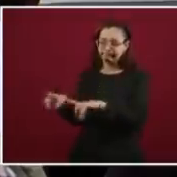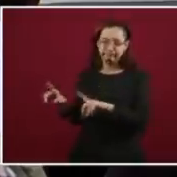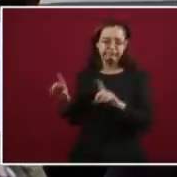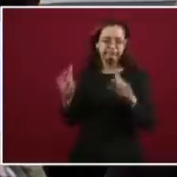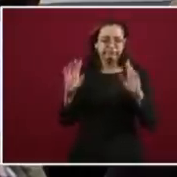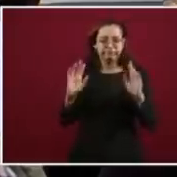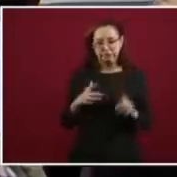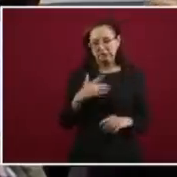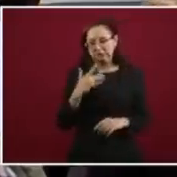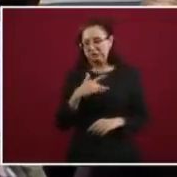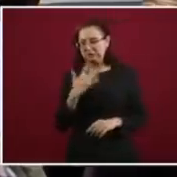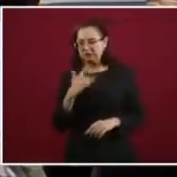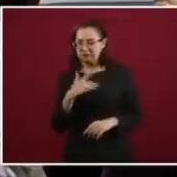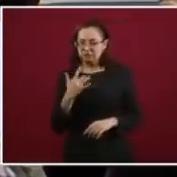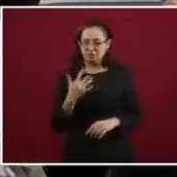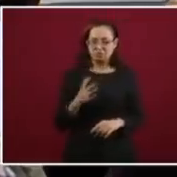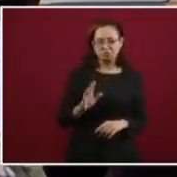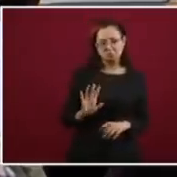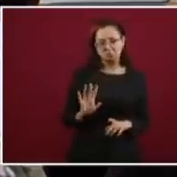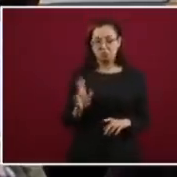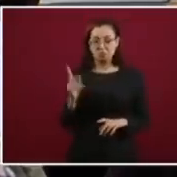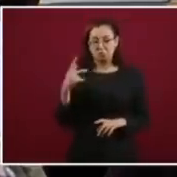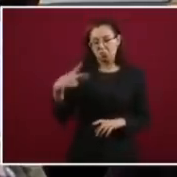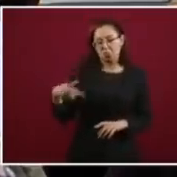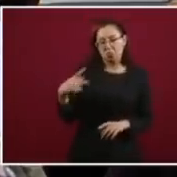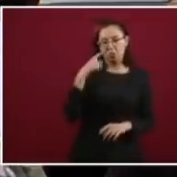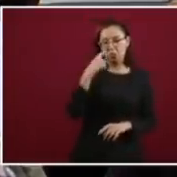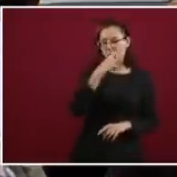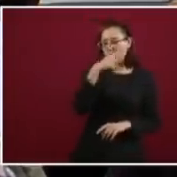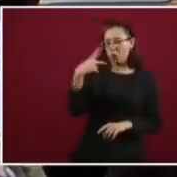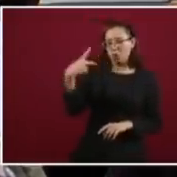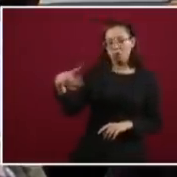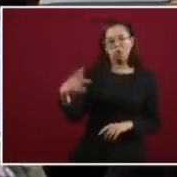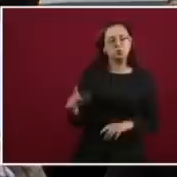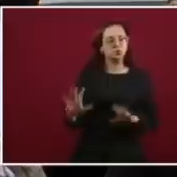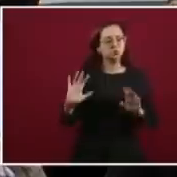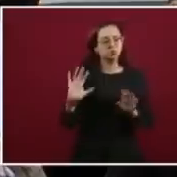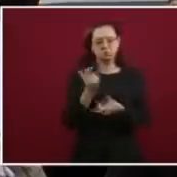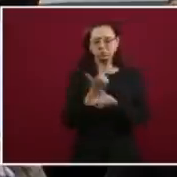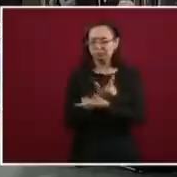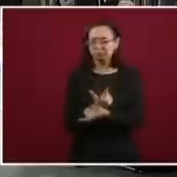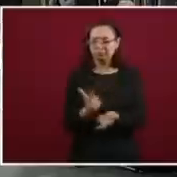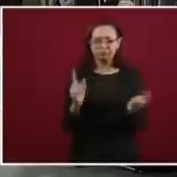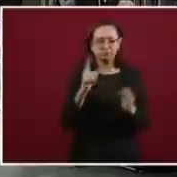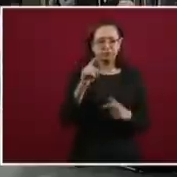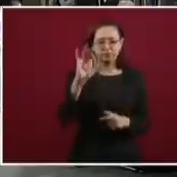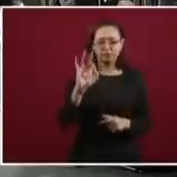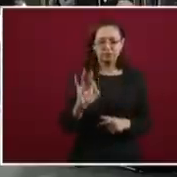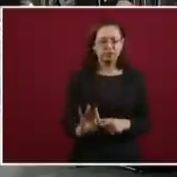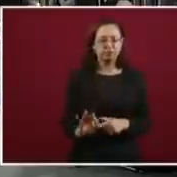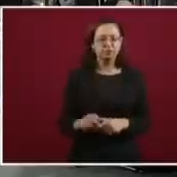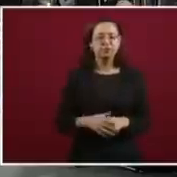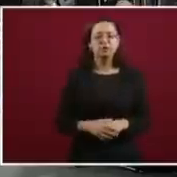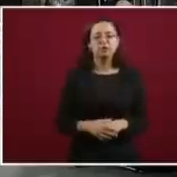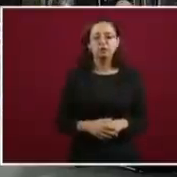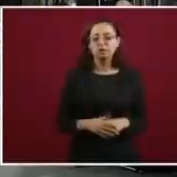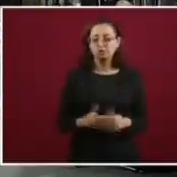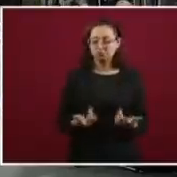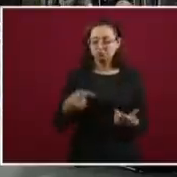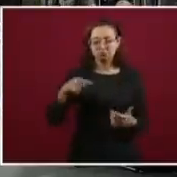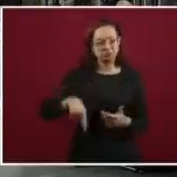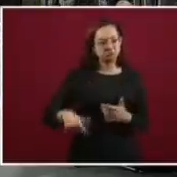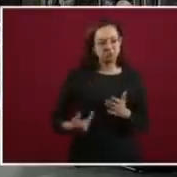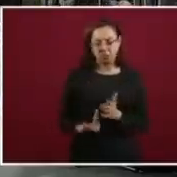va definiendo su criterio con libertad con absoluta libertad esto lo vamos a seguir